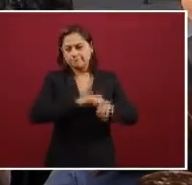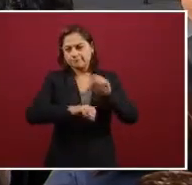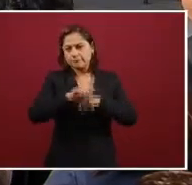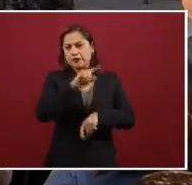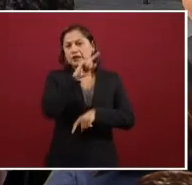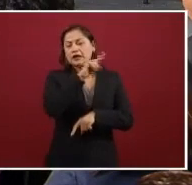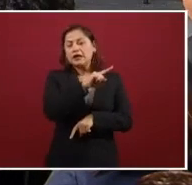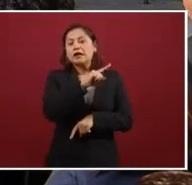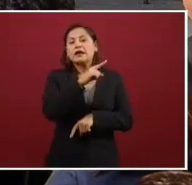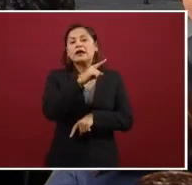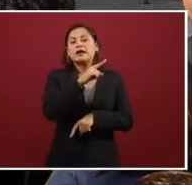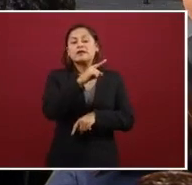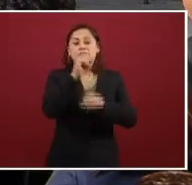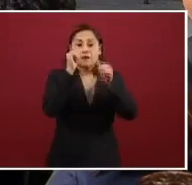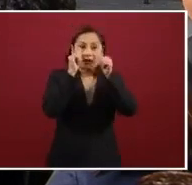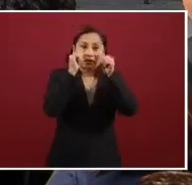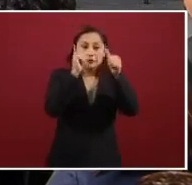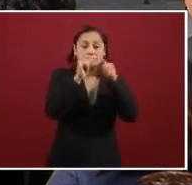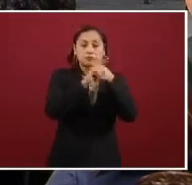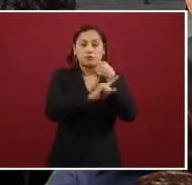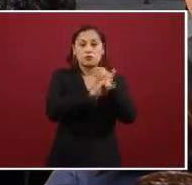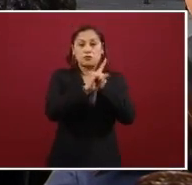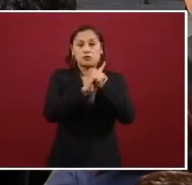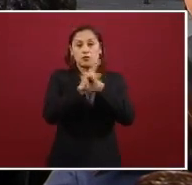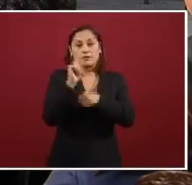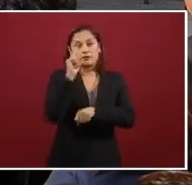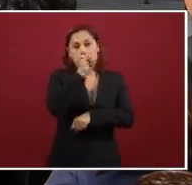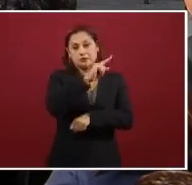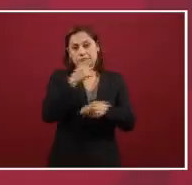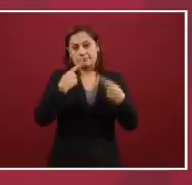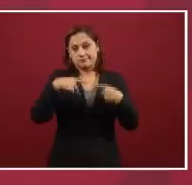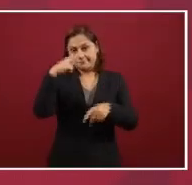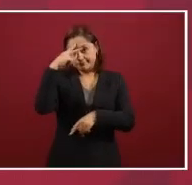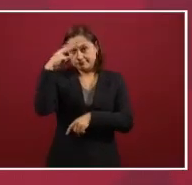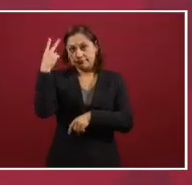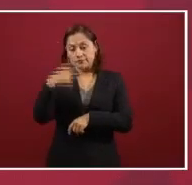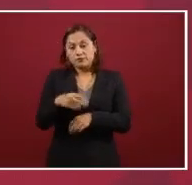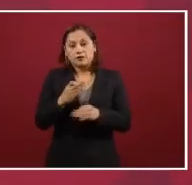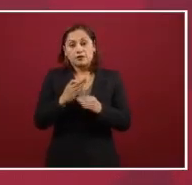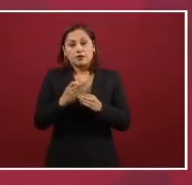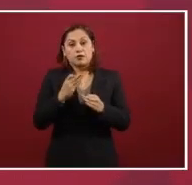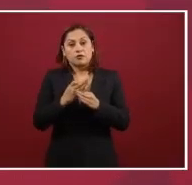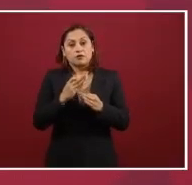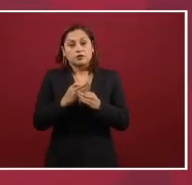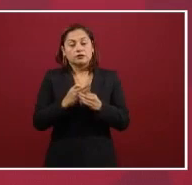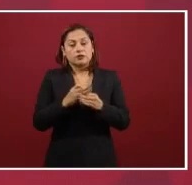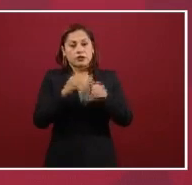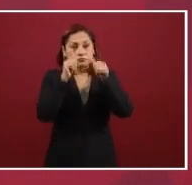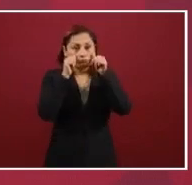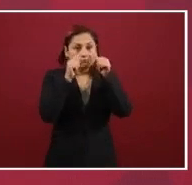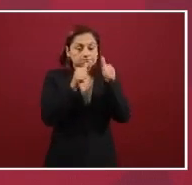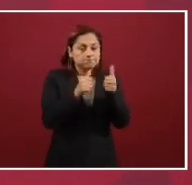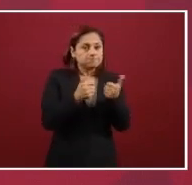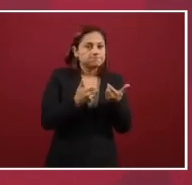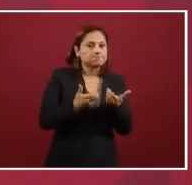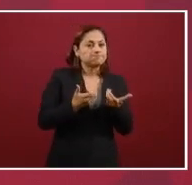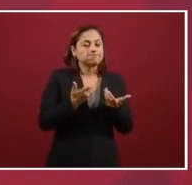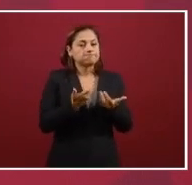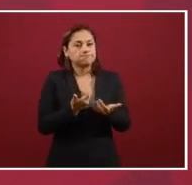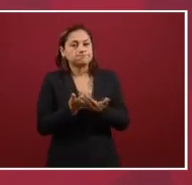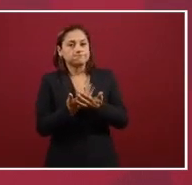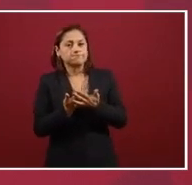que tienen nuestros connacionales en Estados Unidos. Estábamos en estado de alerta por las redadas. ordené que